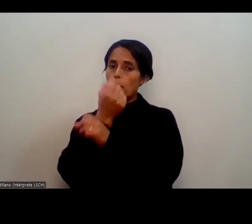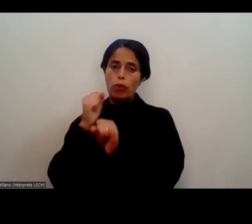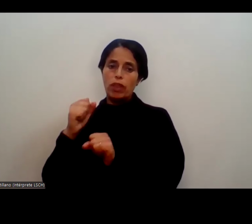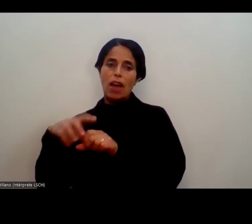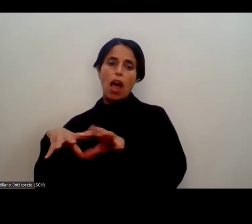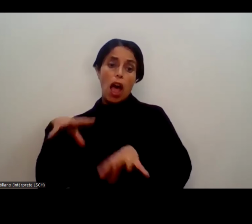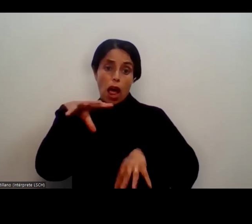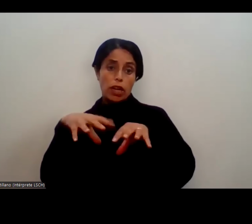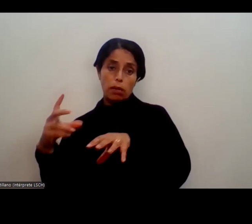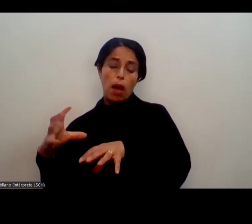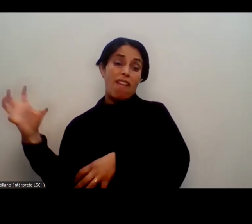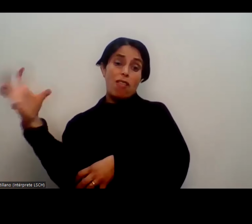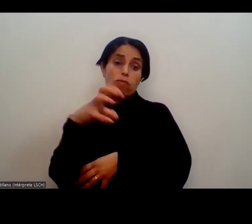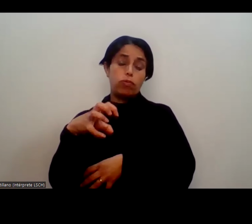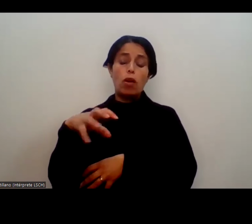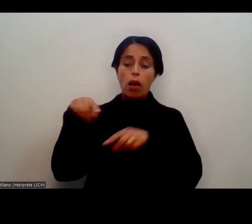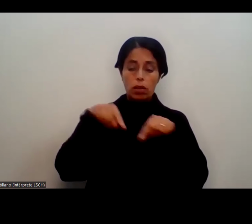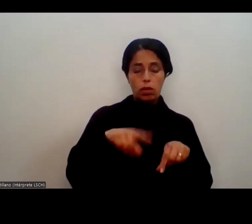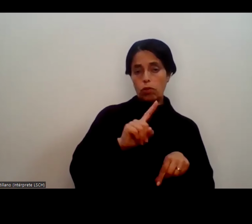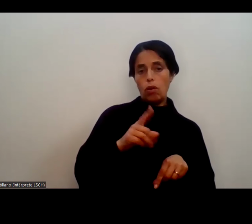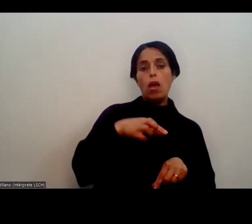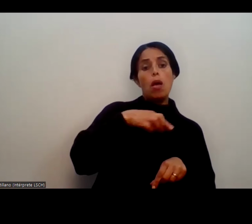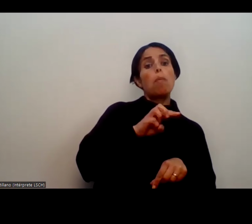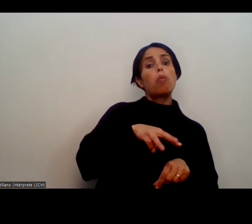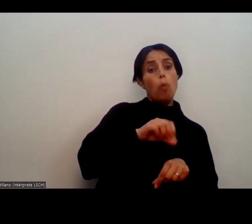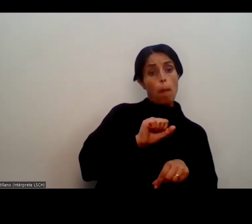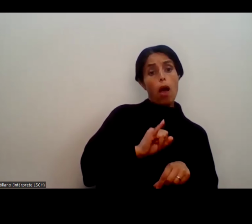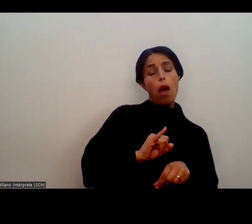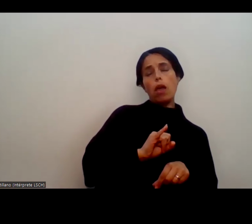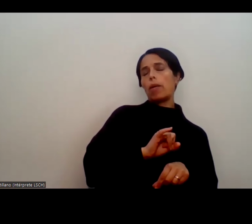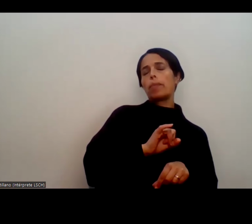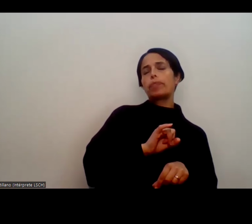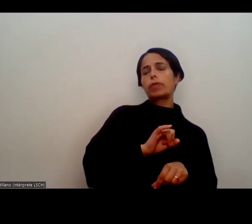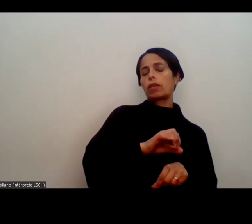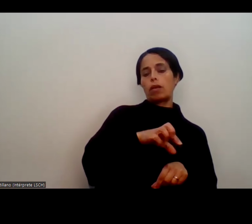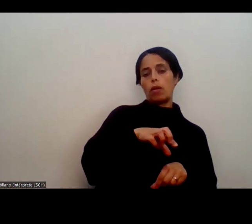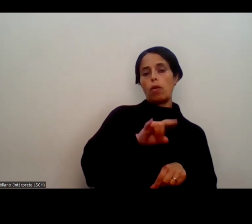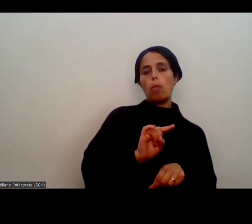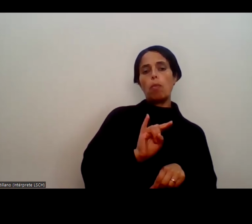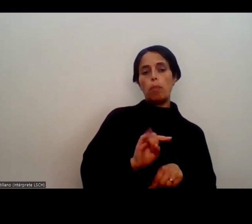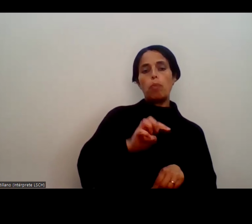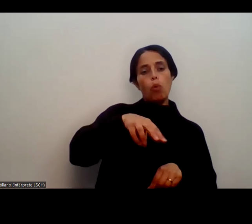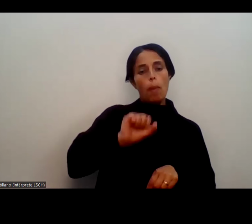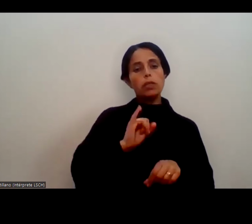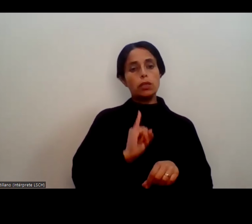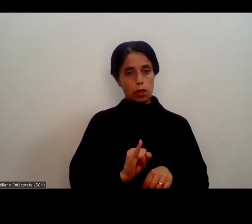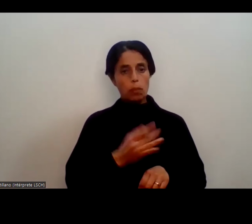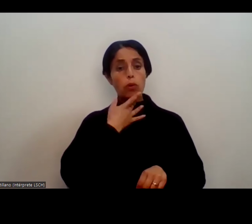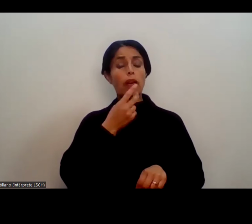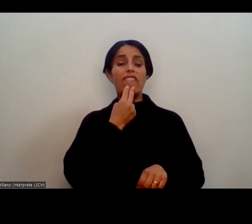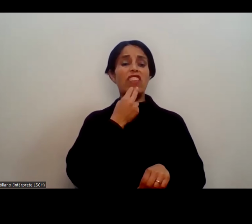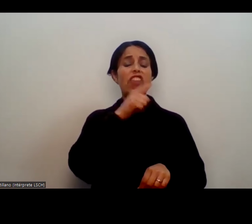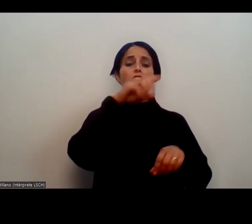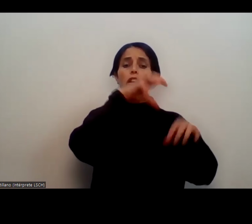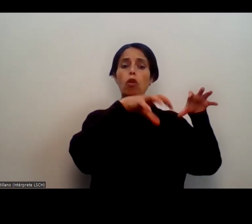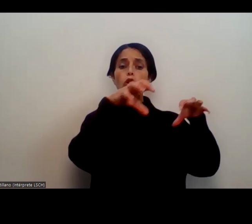también. O sea, el puma Claro. es de altura. En este caso es de altura. Un animal. Tengo